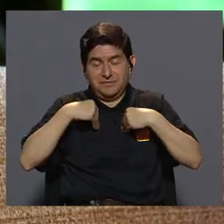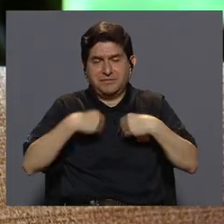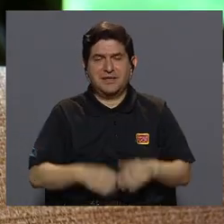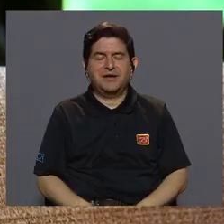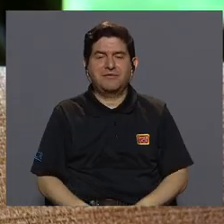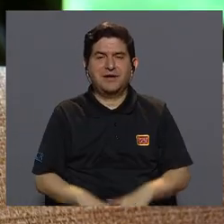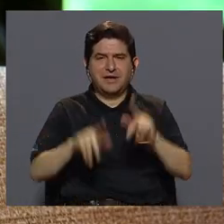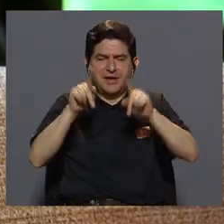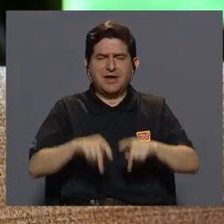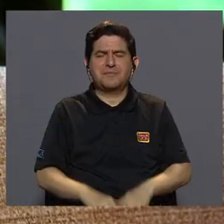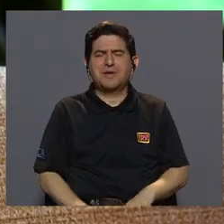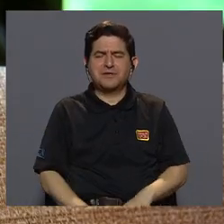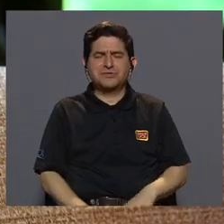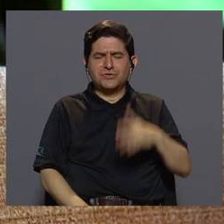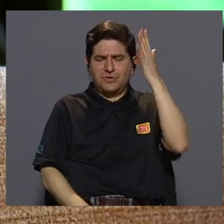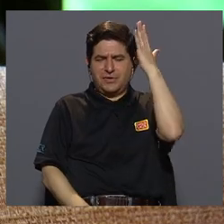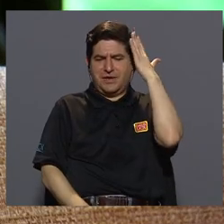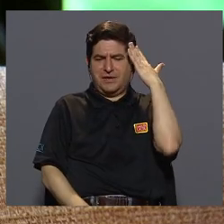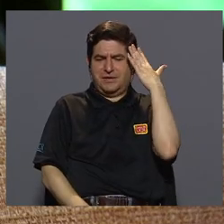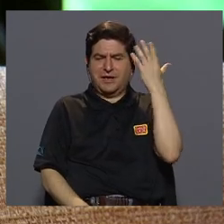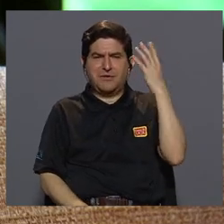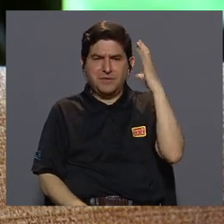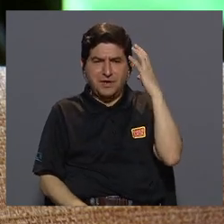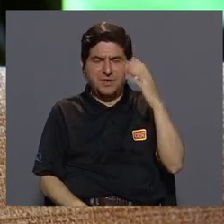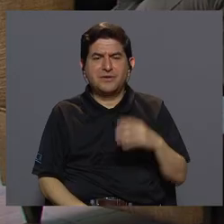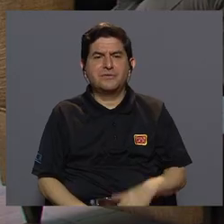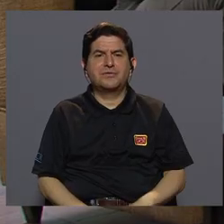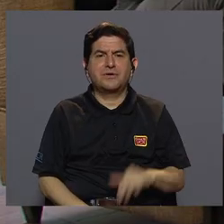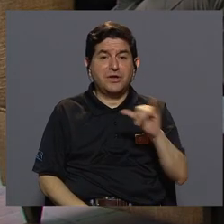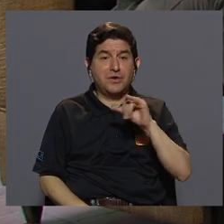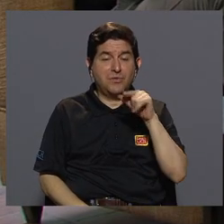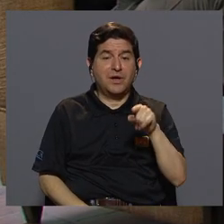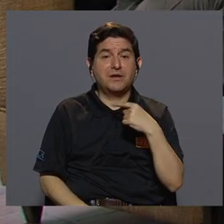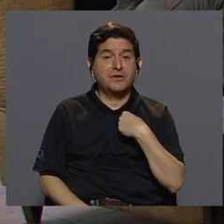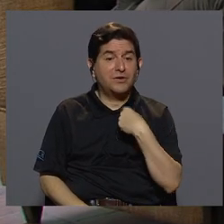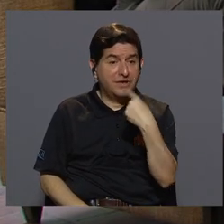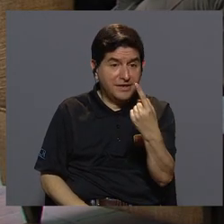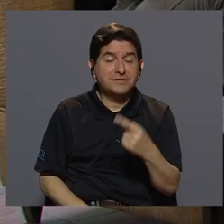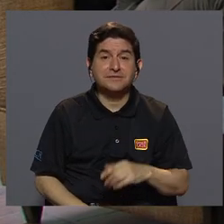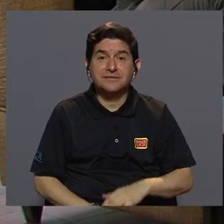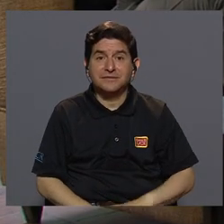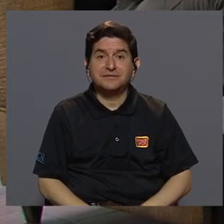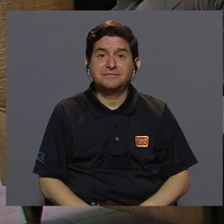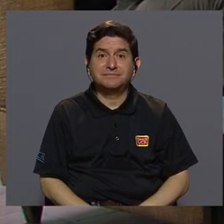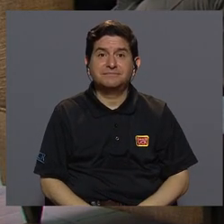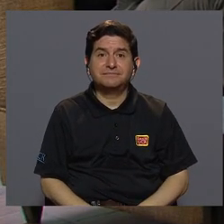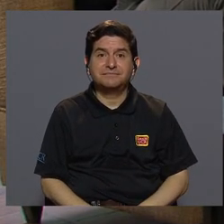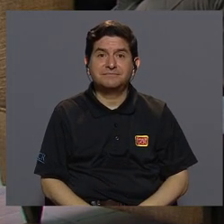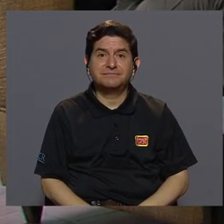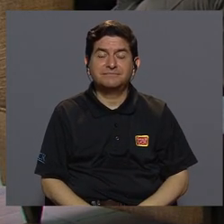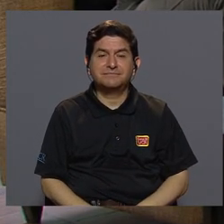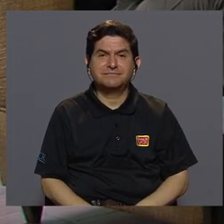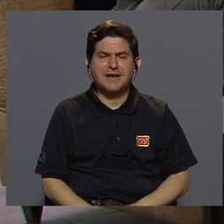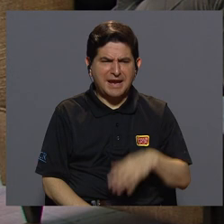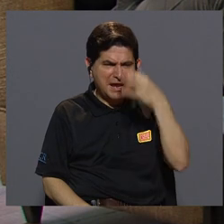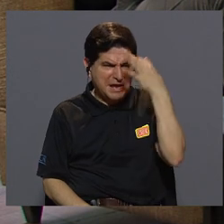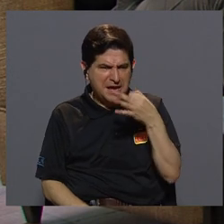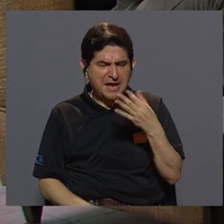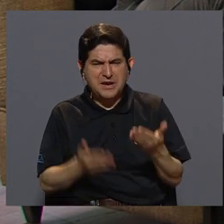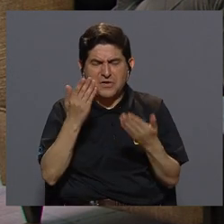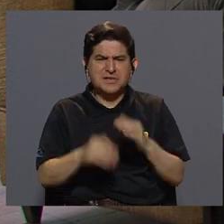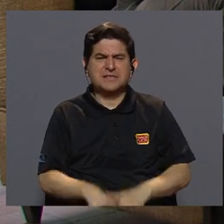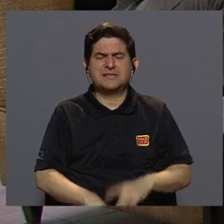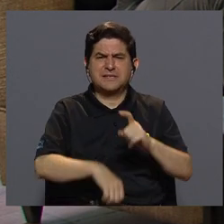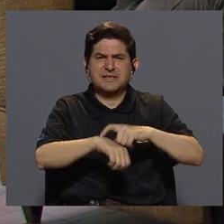era el rubio, igual que claro, don que era Rodrigo. El rubio, sí. Y entonces yo le hacía así, ¿verdad? Porque estaba, creo que era que